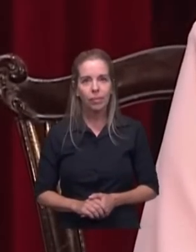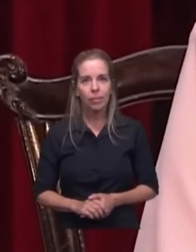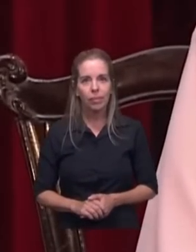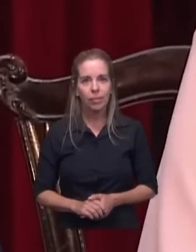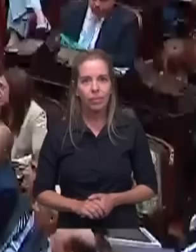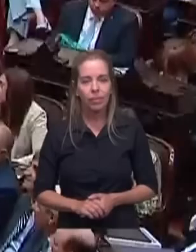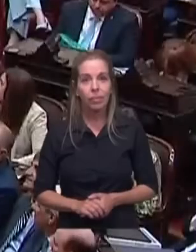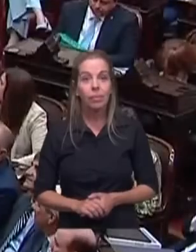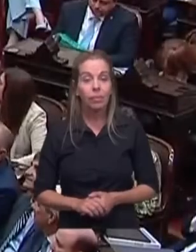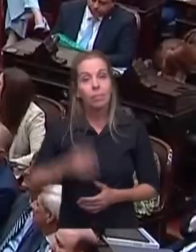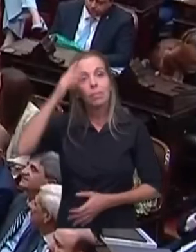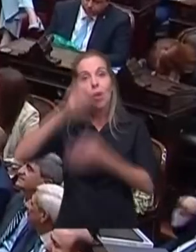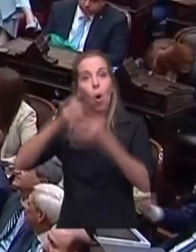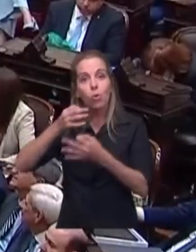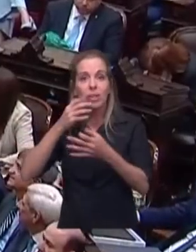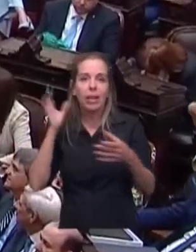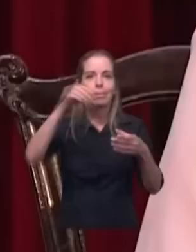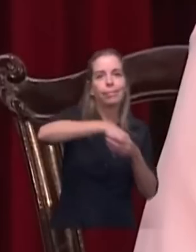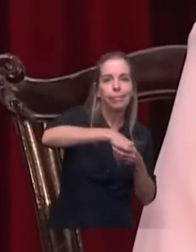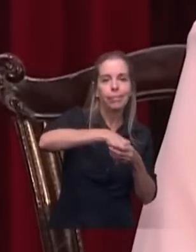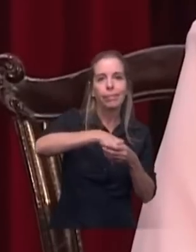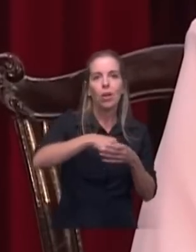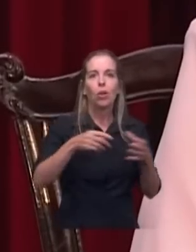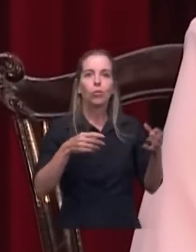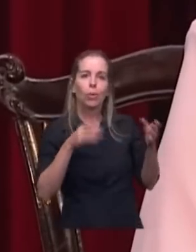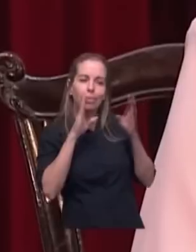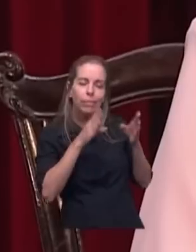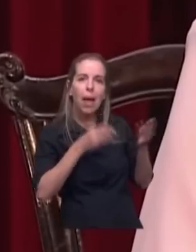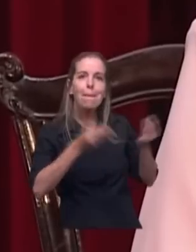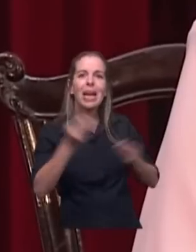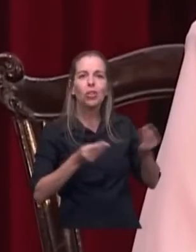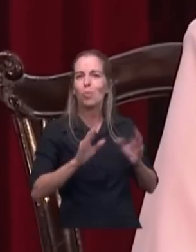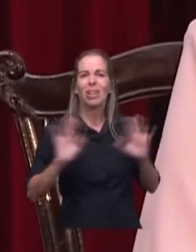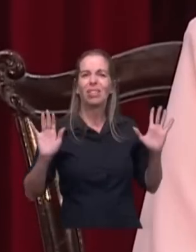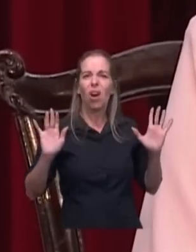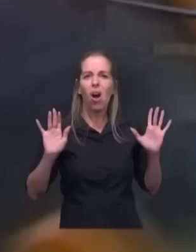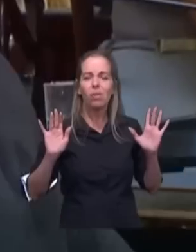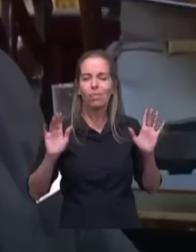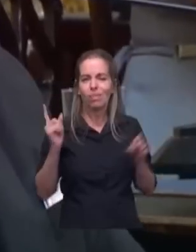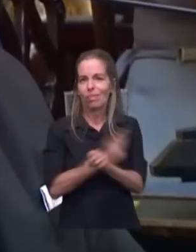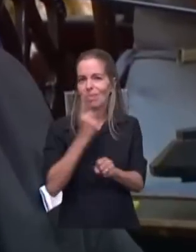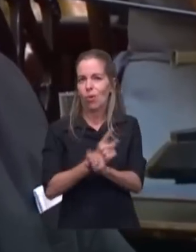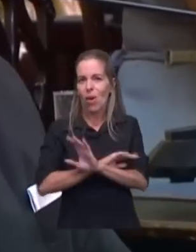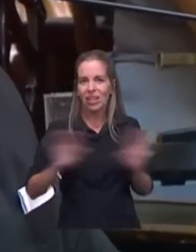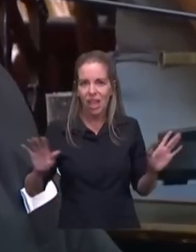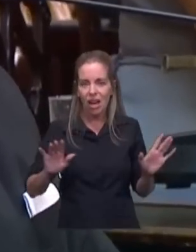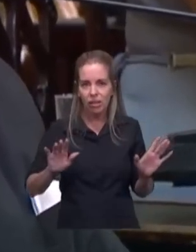La intromisión de la justicia en la ejecución presupuestaria es definitivamente